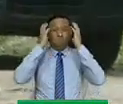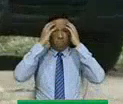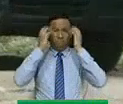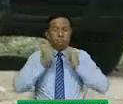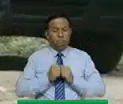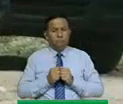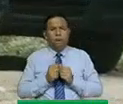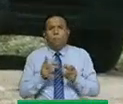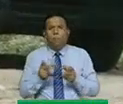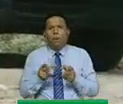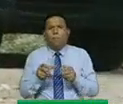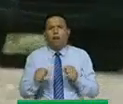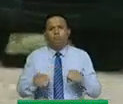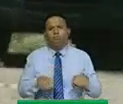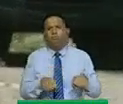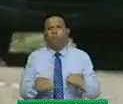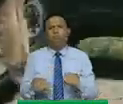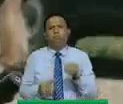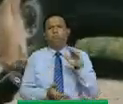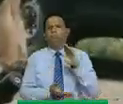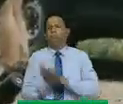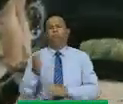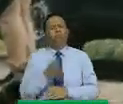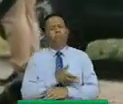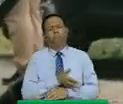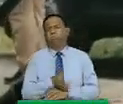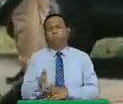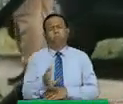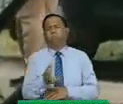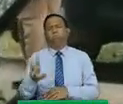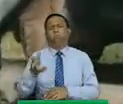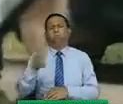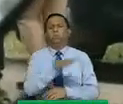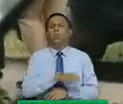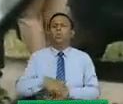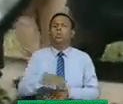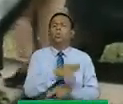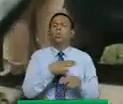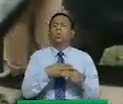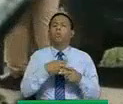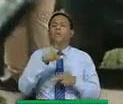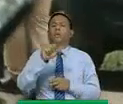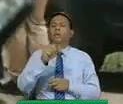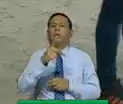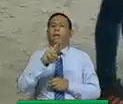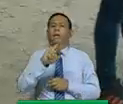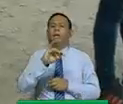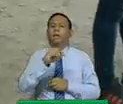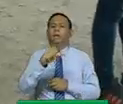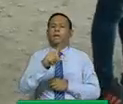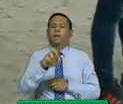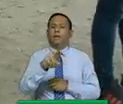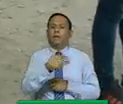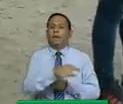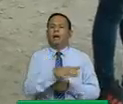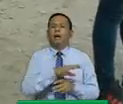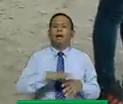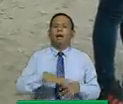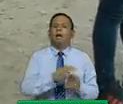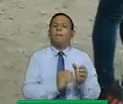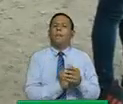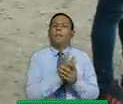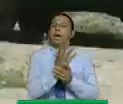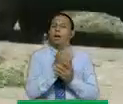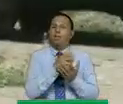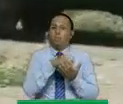en que llegaron, los sicarios escaparon de ese sector conocido como Las Ladrilleras, en Piñas, en el Cantón Milagro, provincia de Guayas.